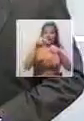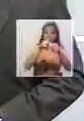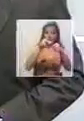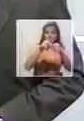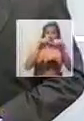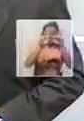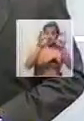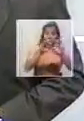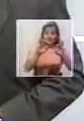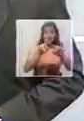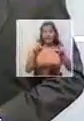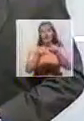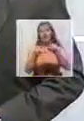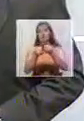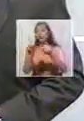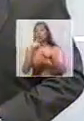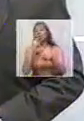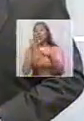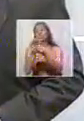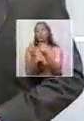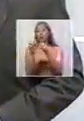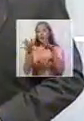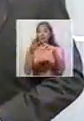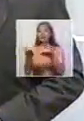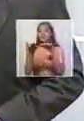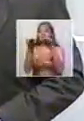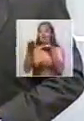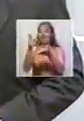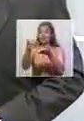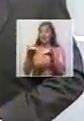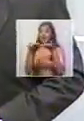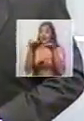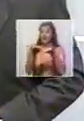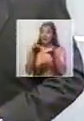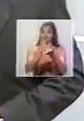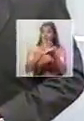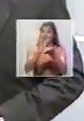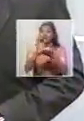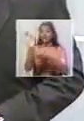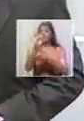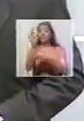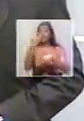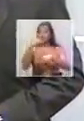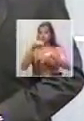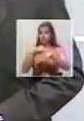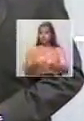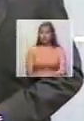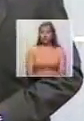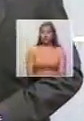y también de quienes no cumplan con las actividades asignadas deberán impartir lecciones de una forma normal.